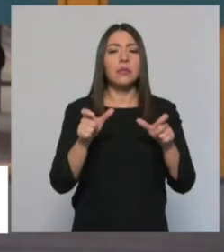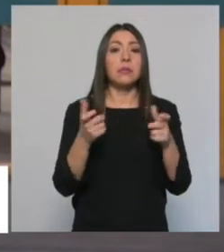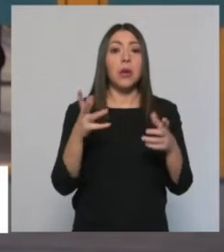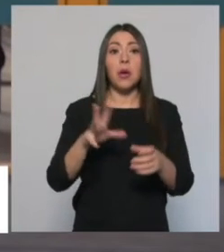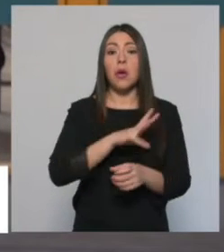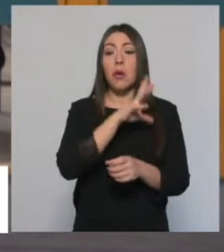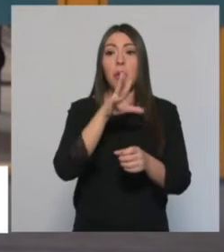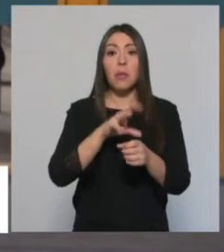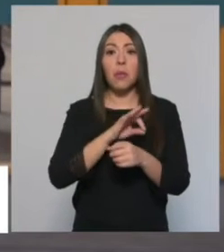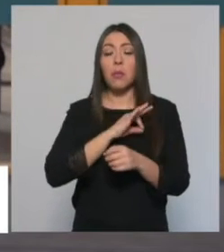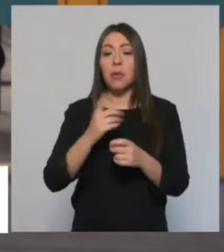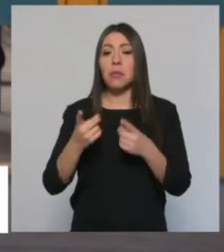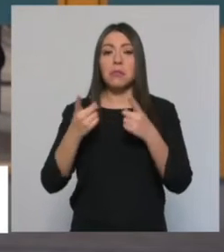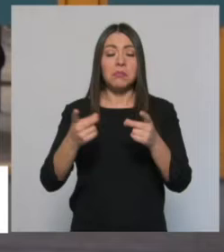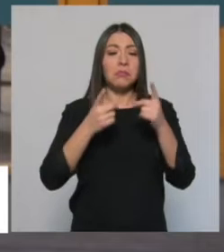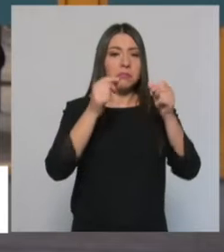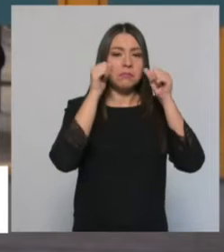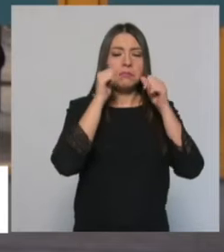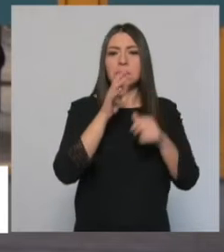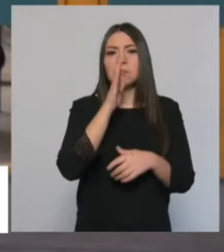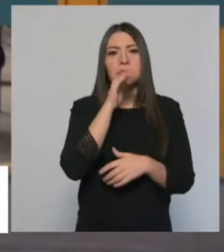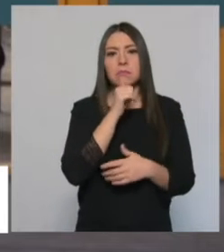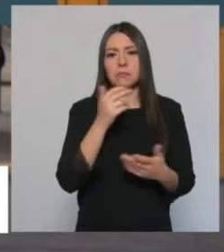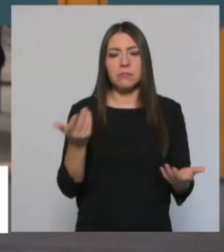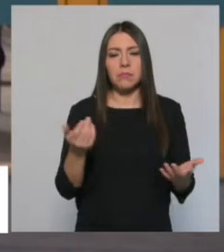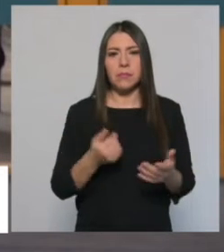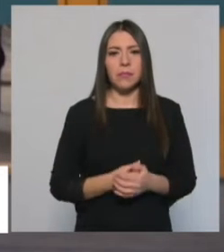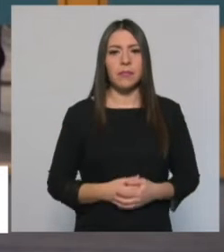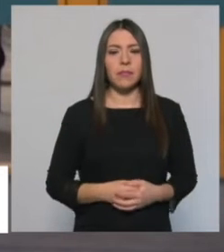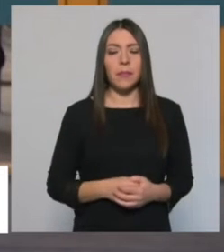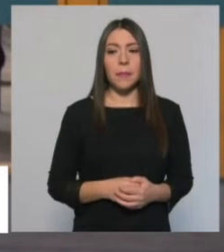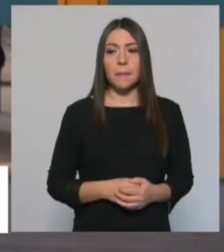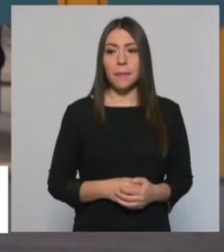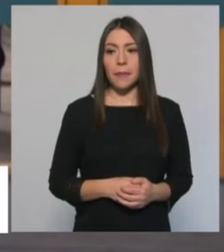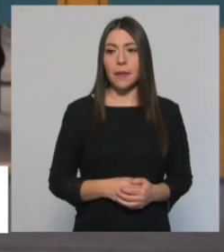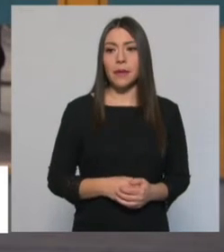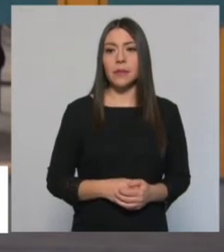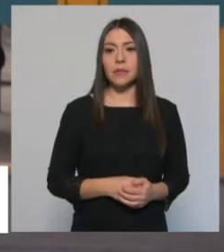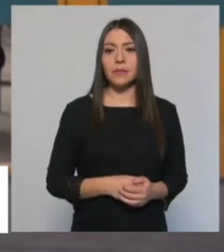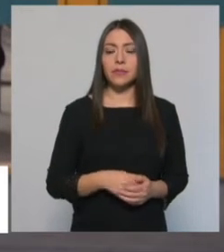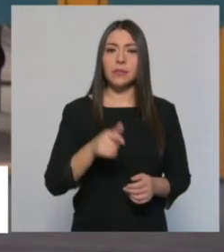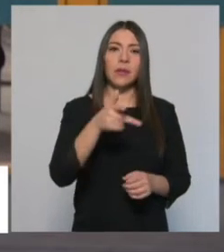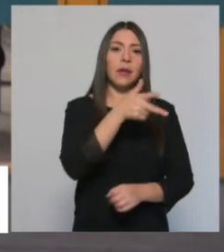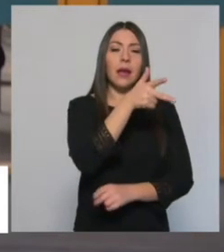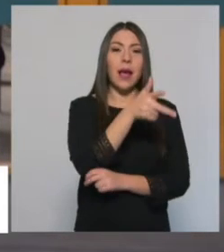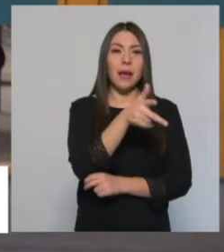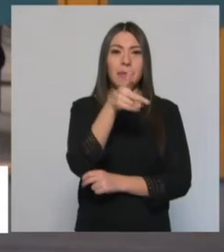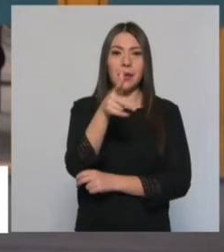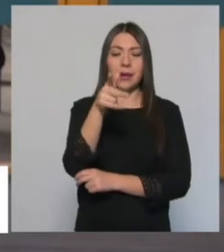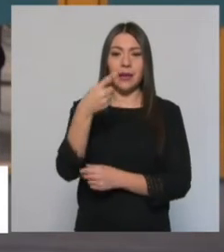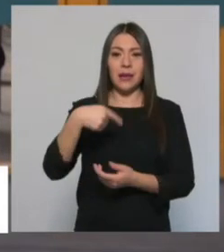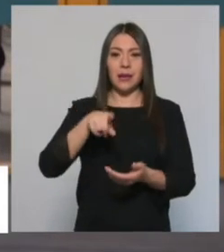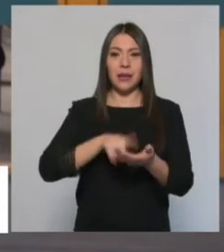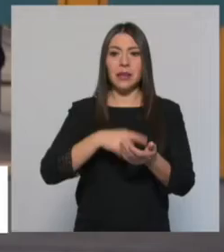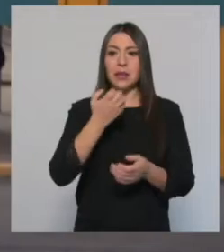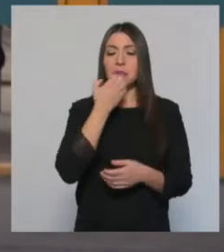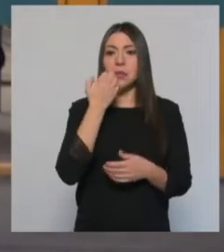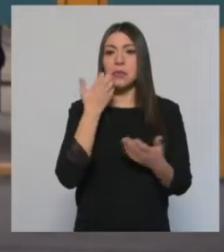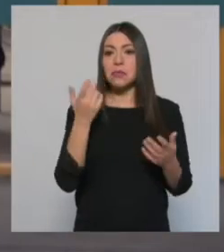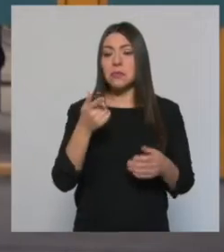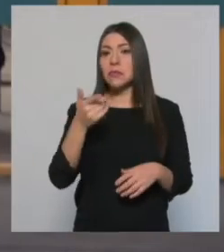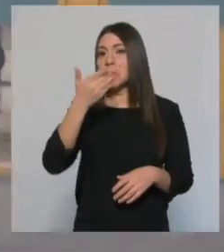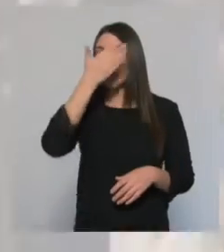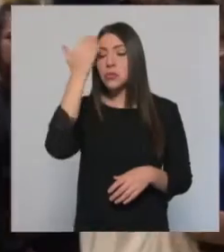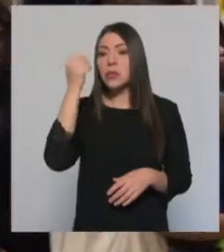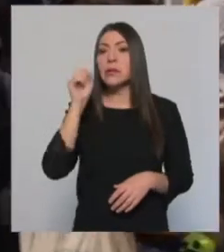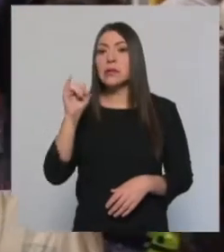todo, ¿no? Esa es una de las principales cuestiones. Las cámaras de seguridad que se tienen dentro del plantel realmente no sabemos si